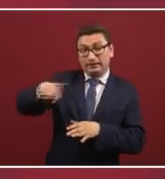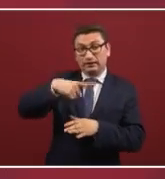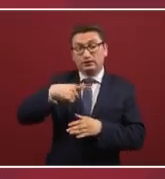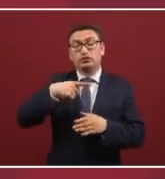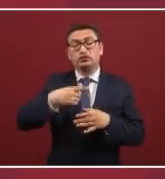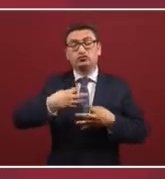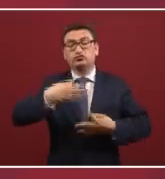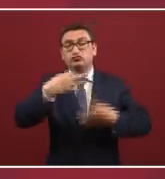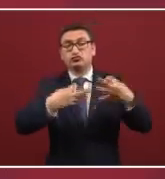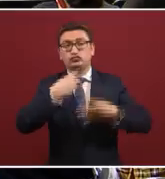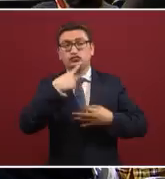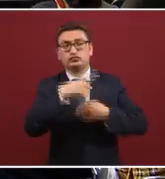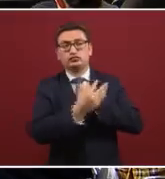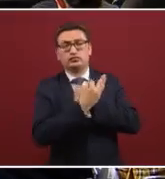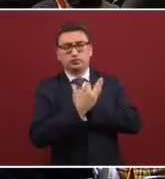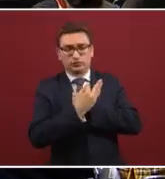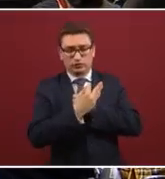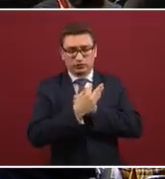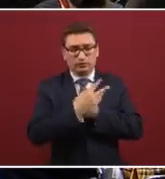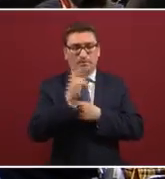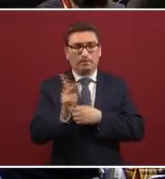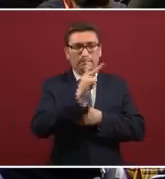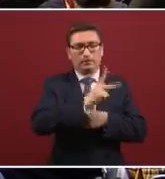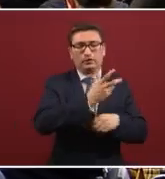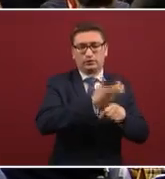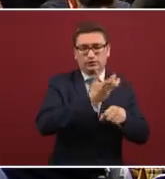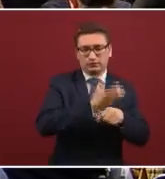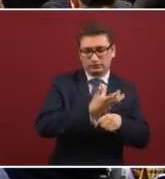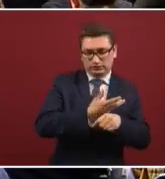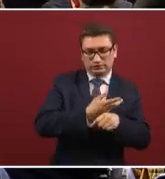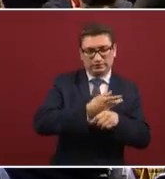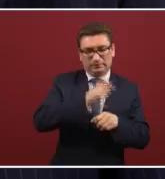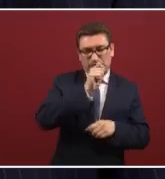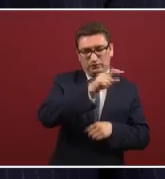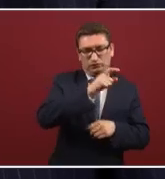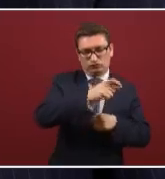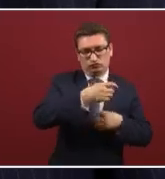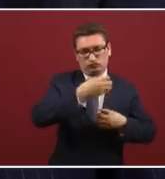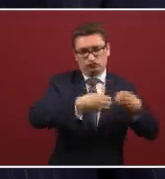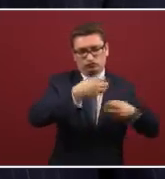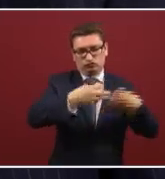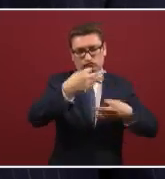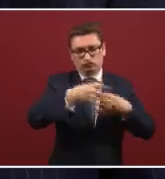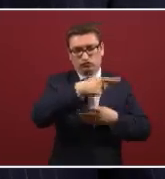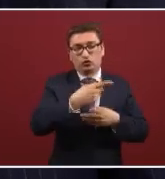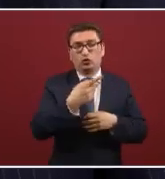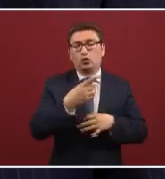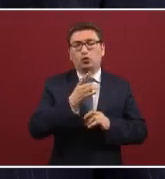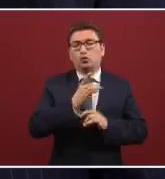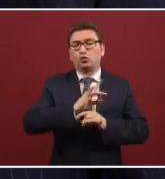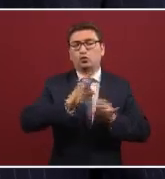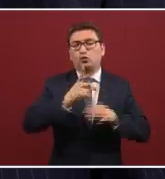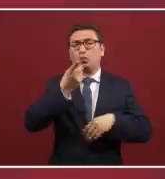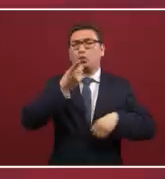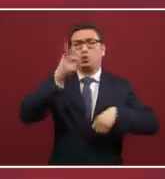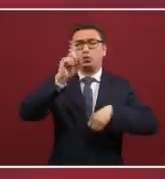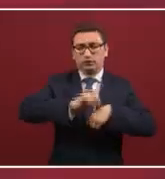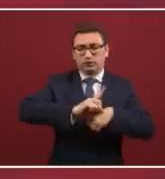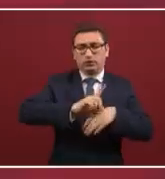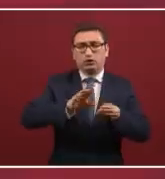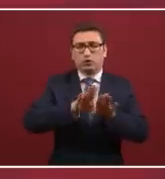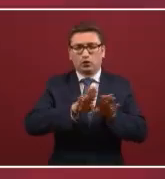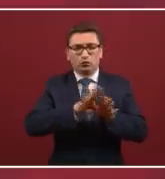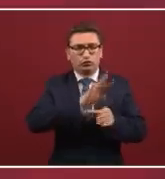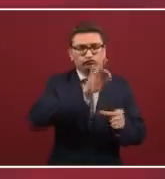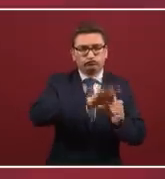amparo, el equivalente al amparo en Estados Unidos, que se llama injunction, que normalmente se resuelve en un día votándolo, diciendo